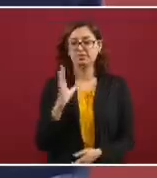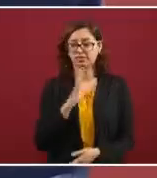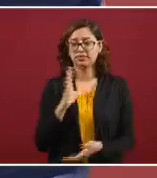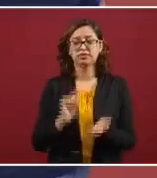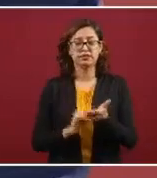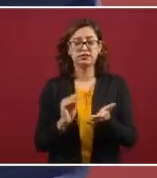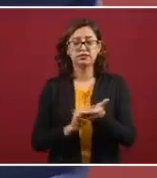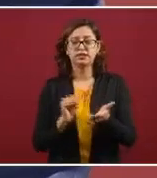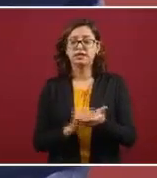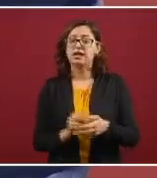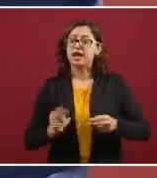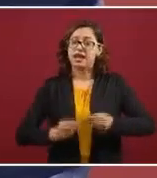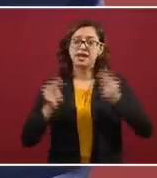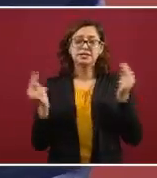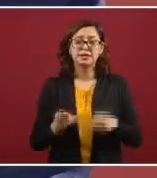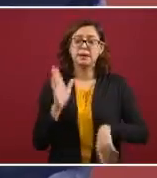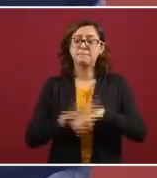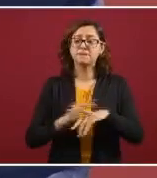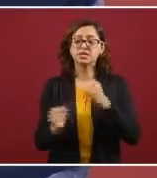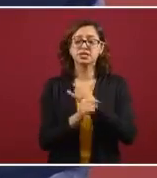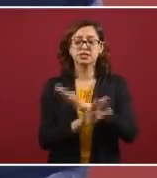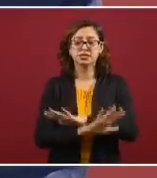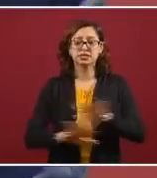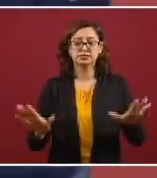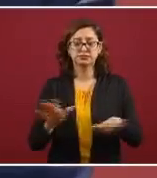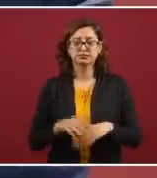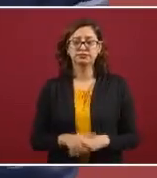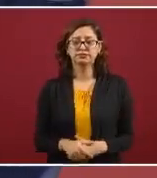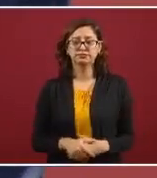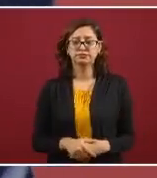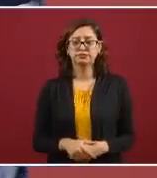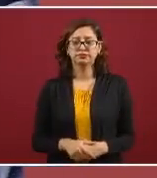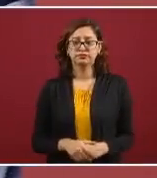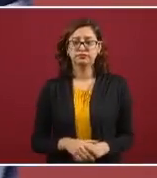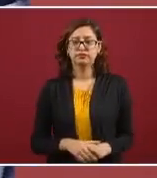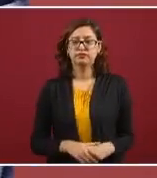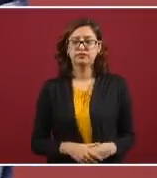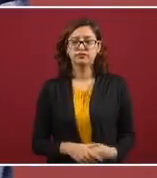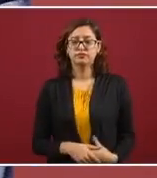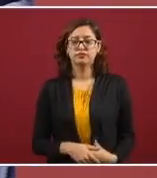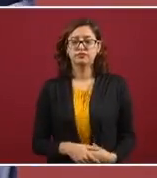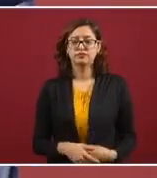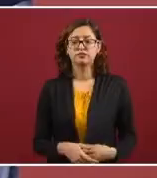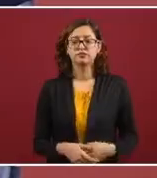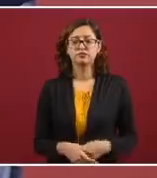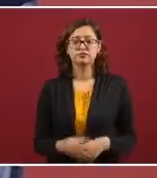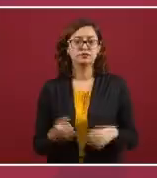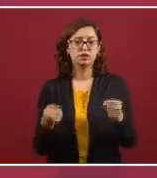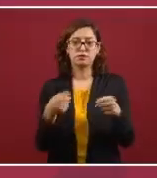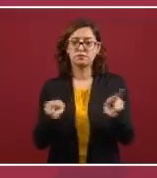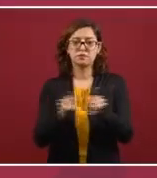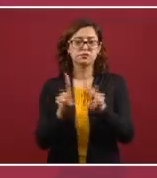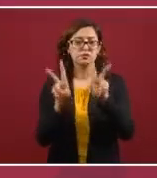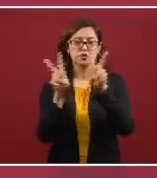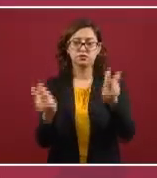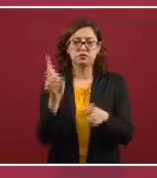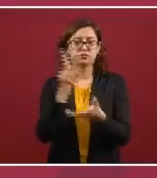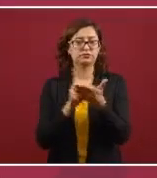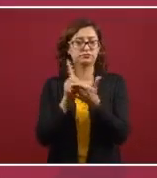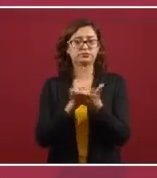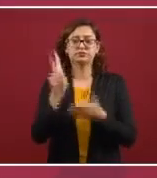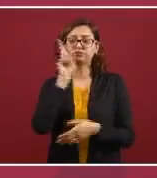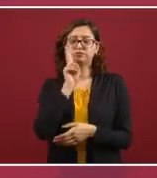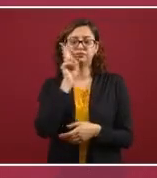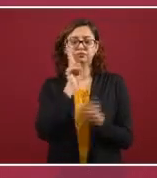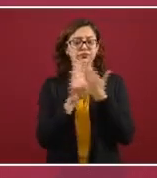y que se requiere de mucha información. Es como el de las adicciones. Hoy en la mañana